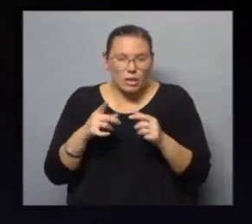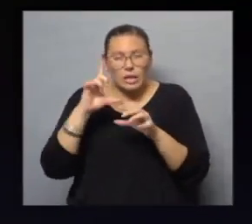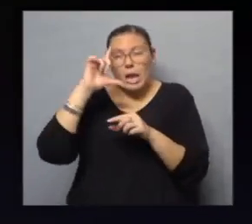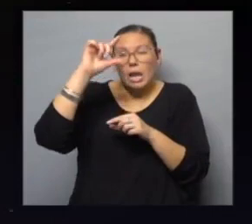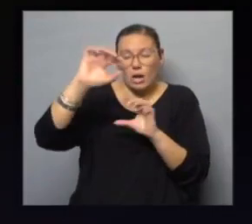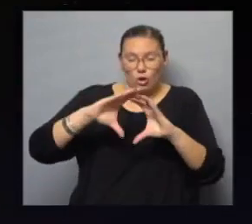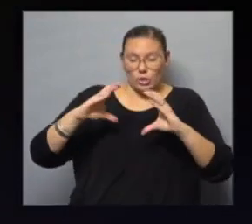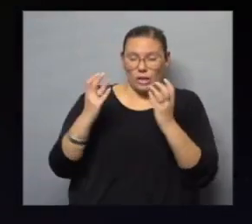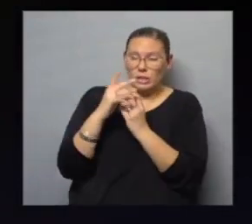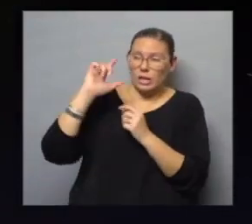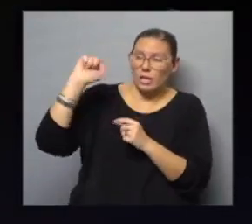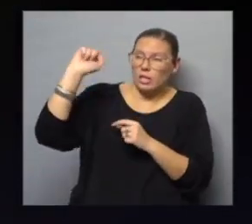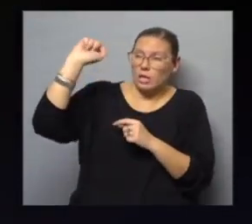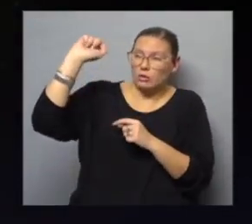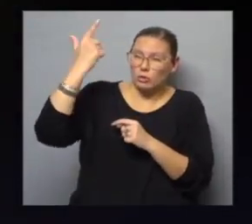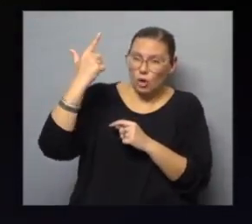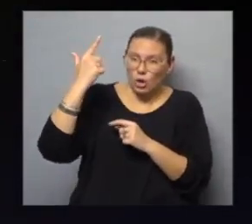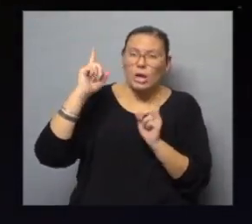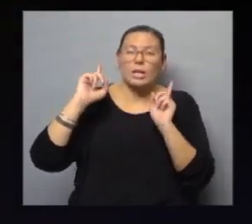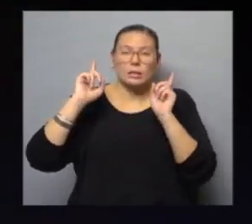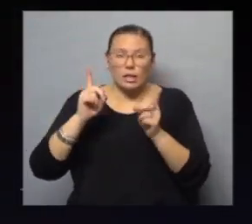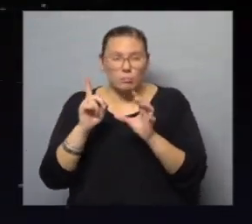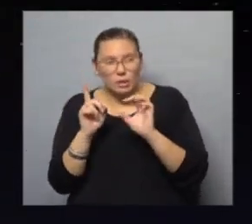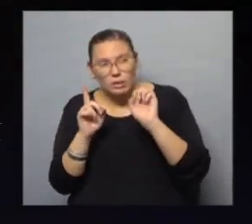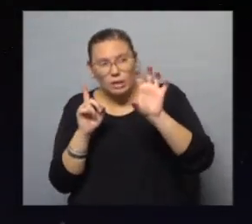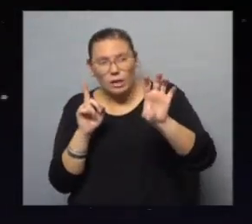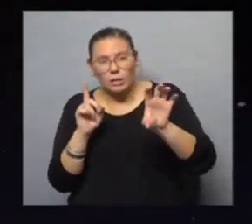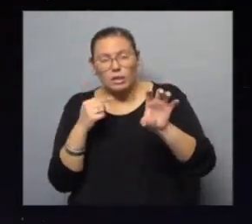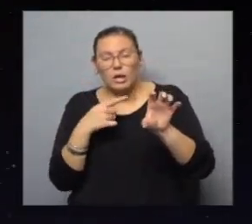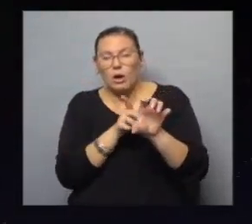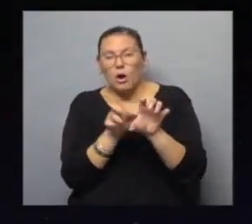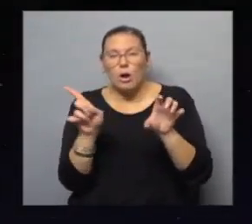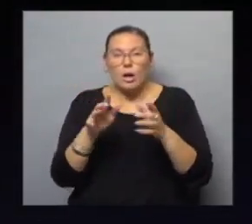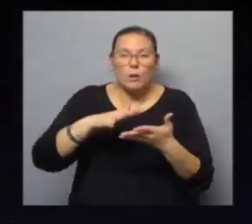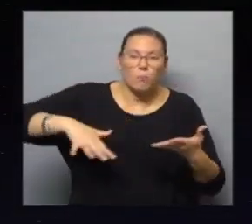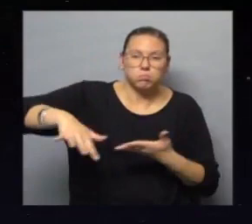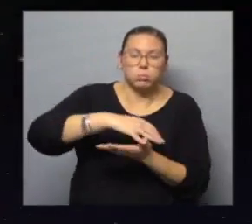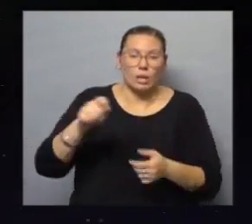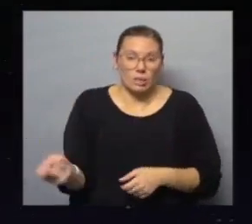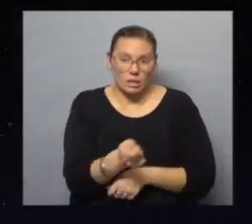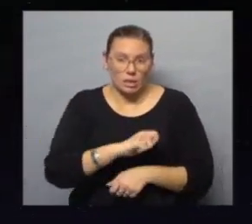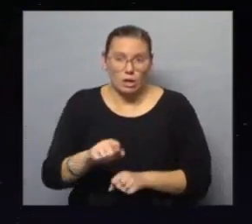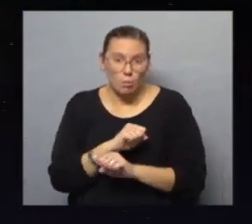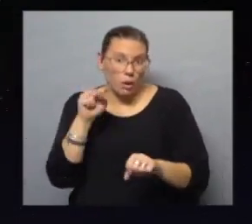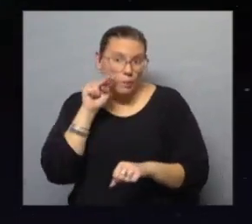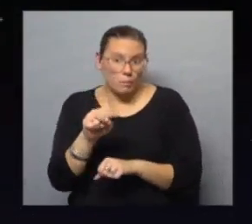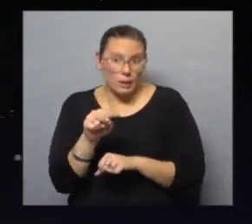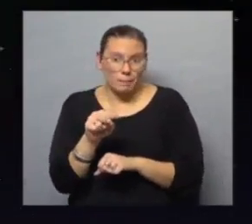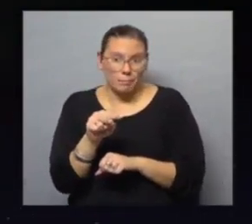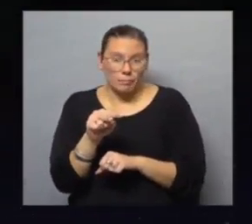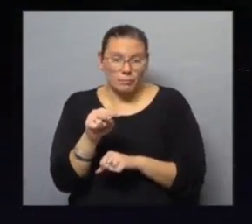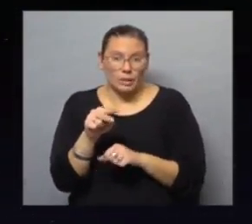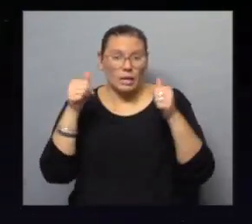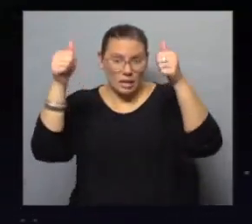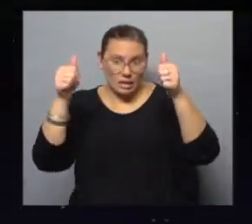y alejado del Sol y que tenga este parasol del tamaño de una pista de tenis, como pueden ver aquí en el